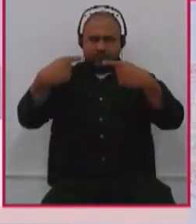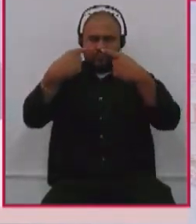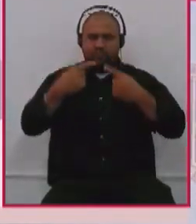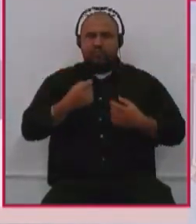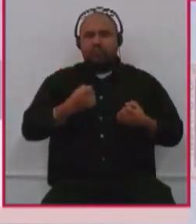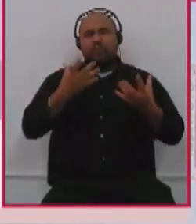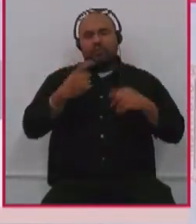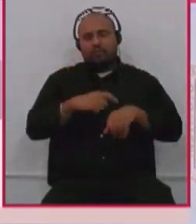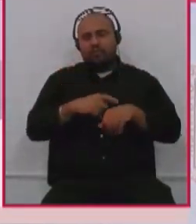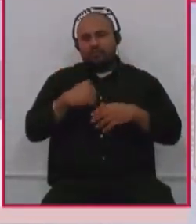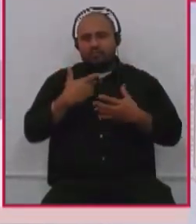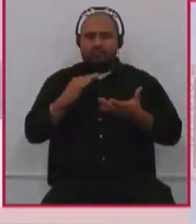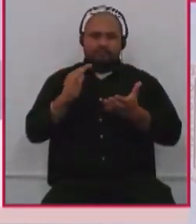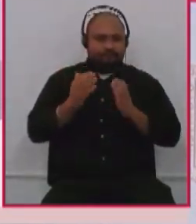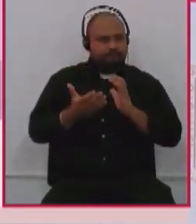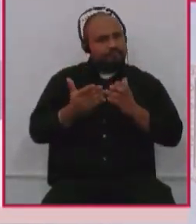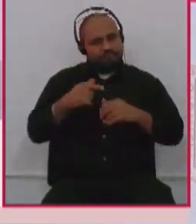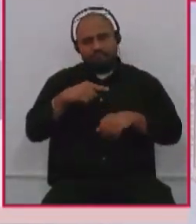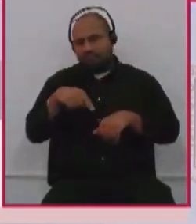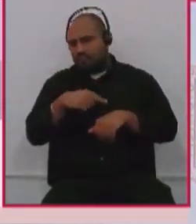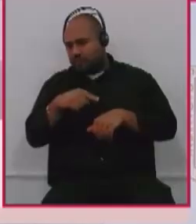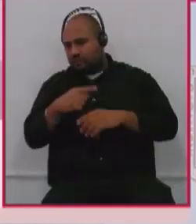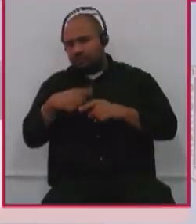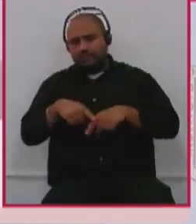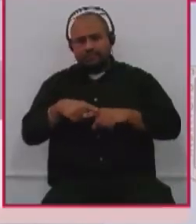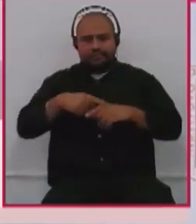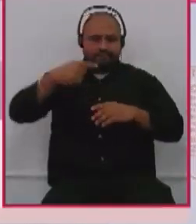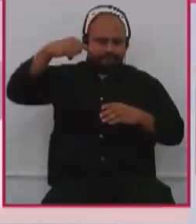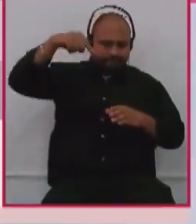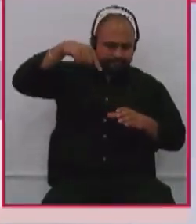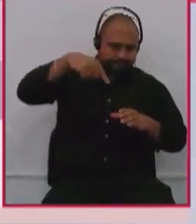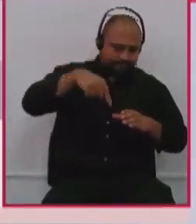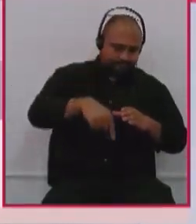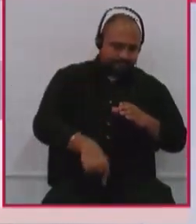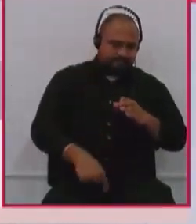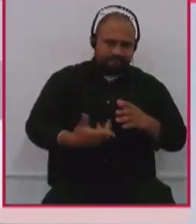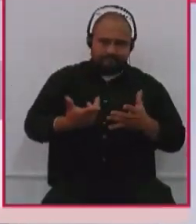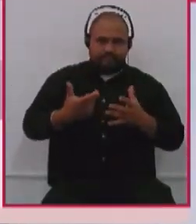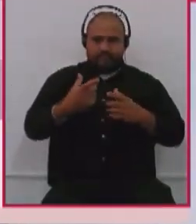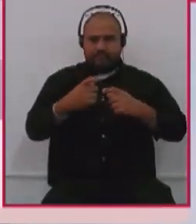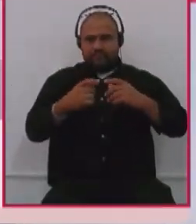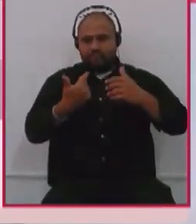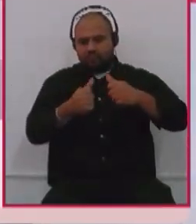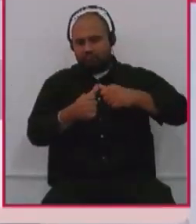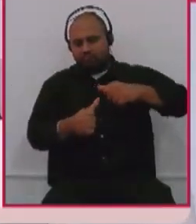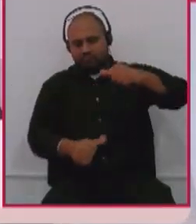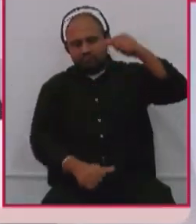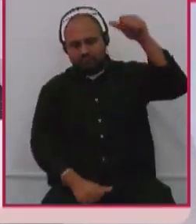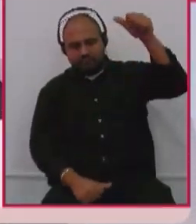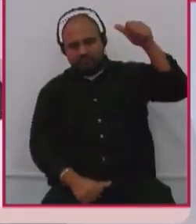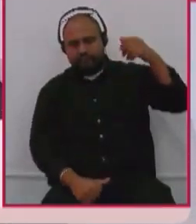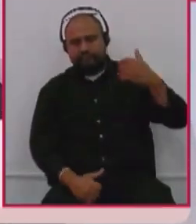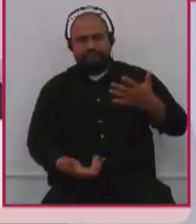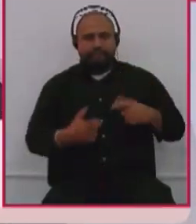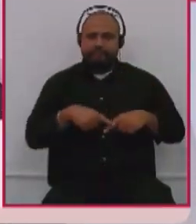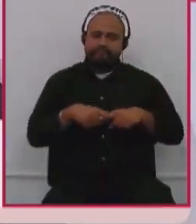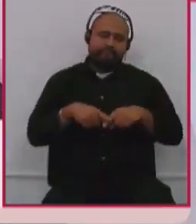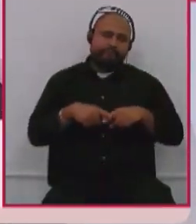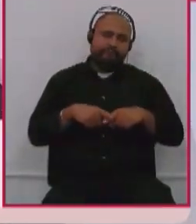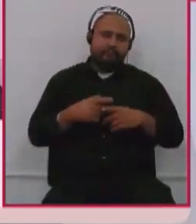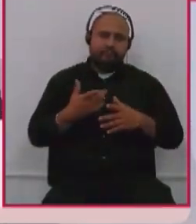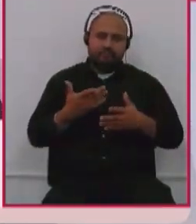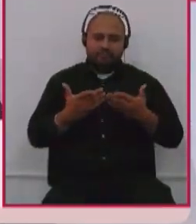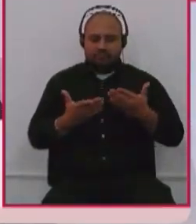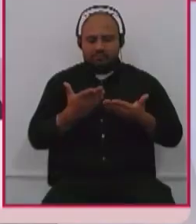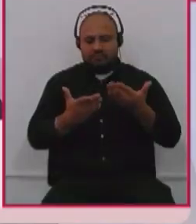depende del pad y depende de la profundidad en la que inyectamos, ¿no? En las zonas profundas el flujo es como